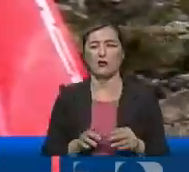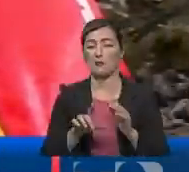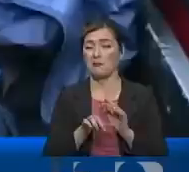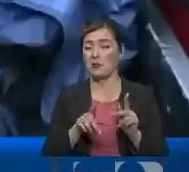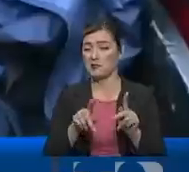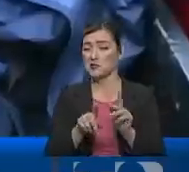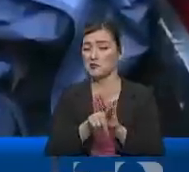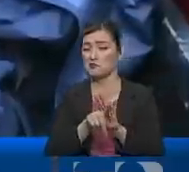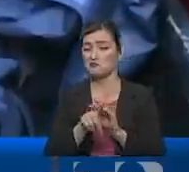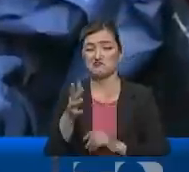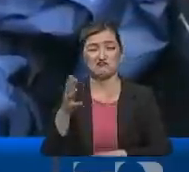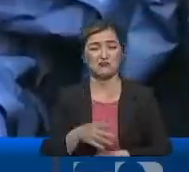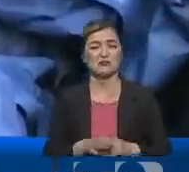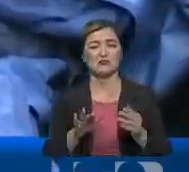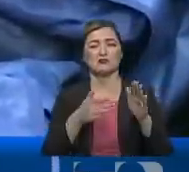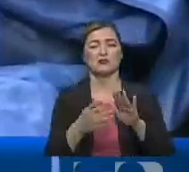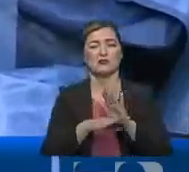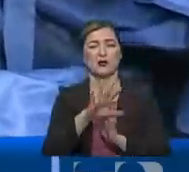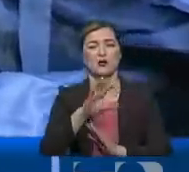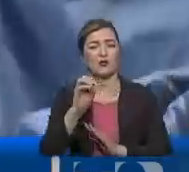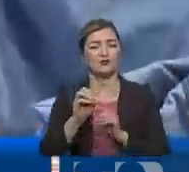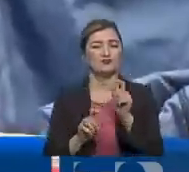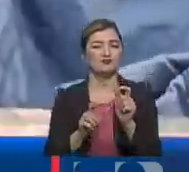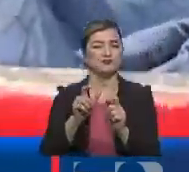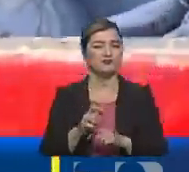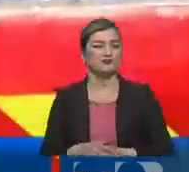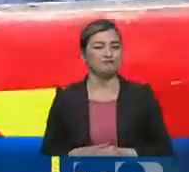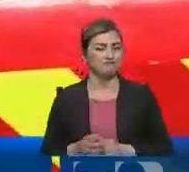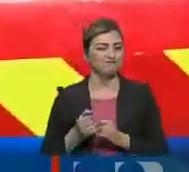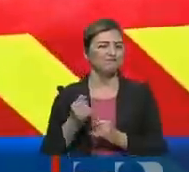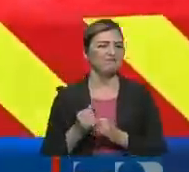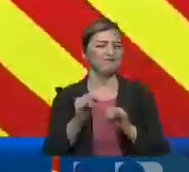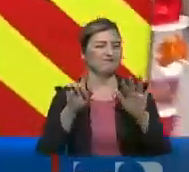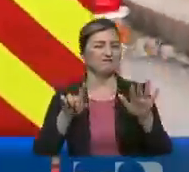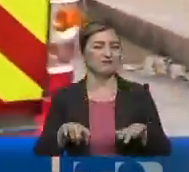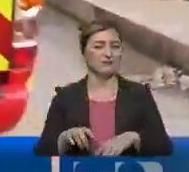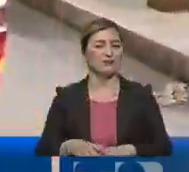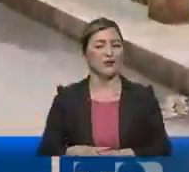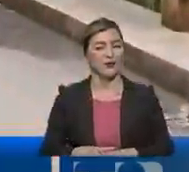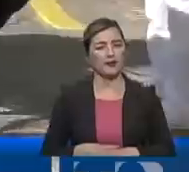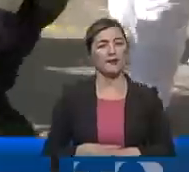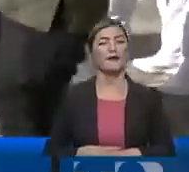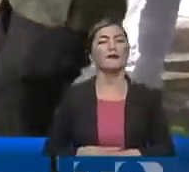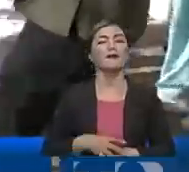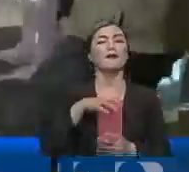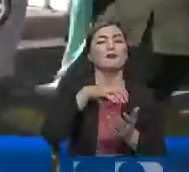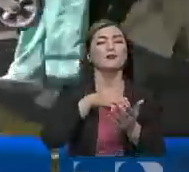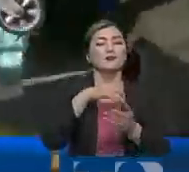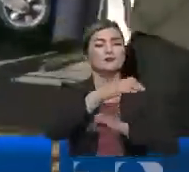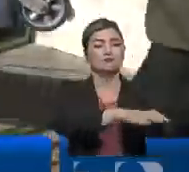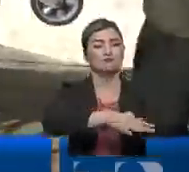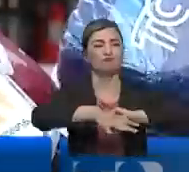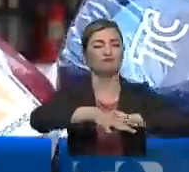ilegalmente, que terminaron con la vida de más de 50 personas en los últimos 6 meses, especialmente en la provincia de